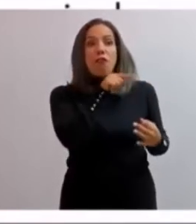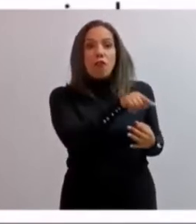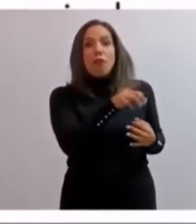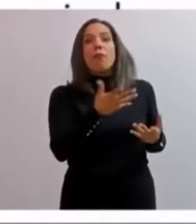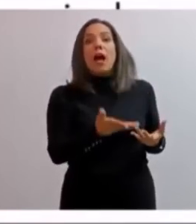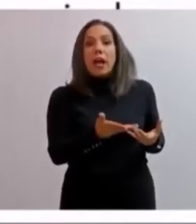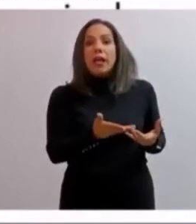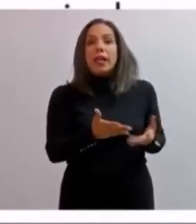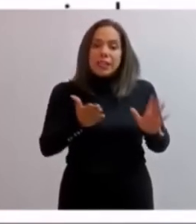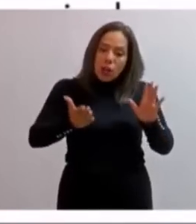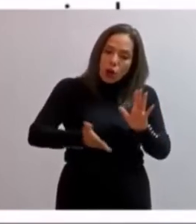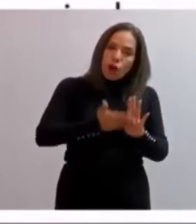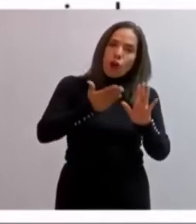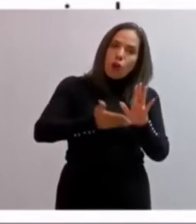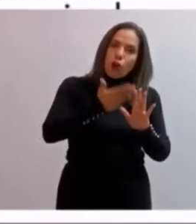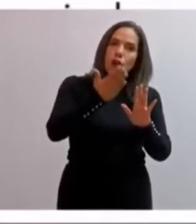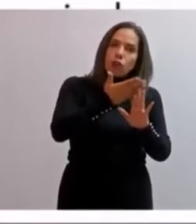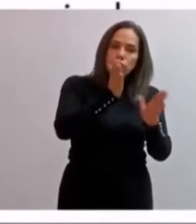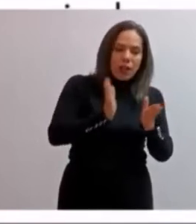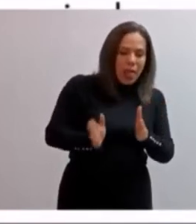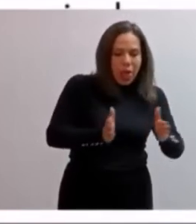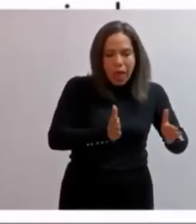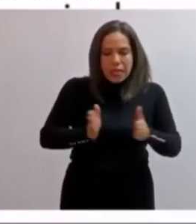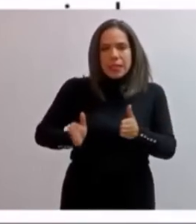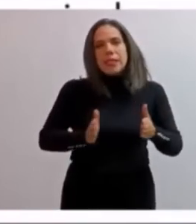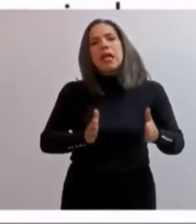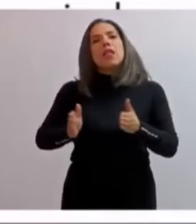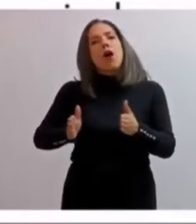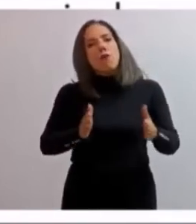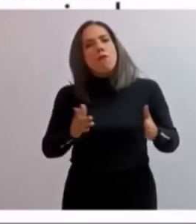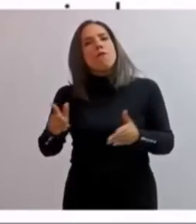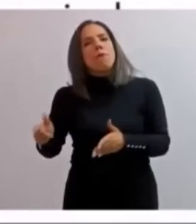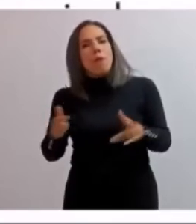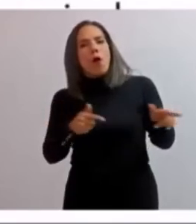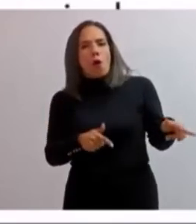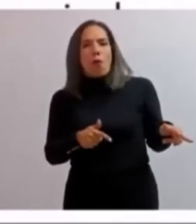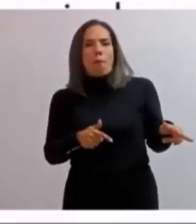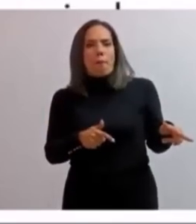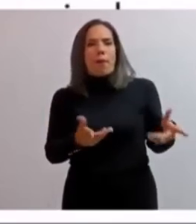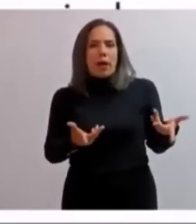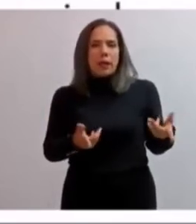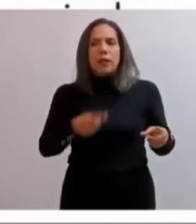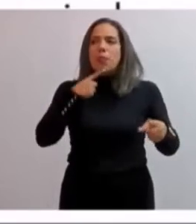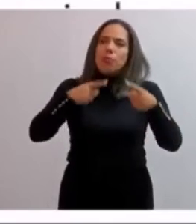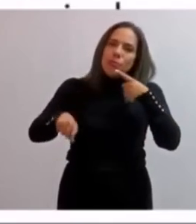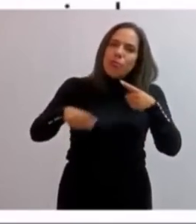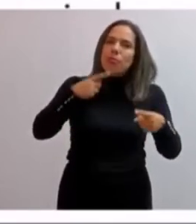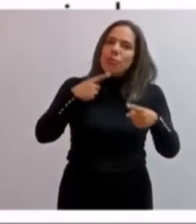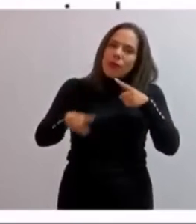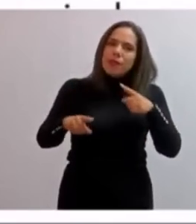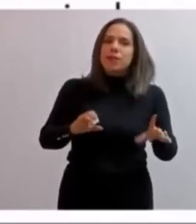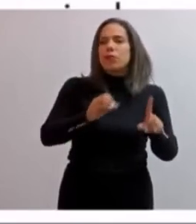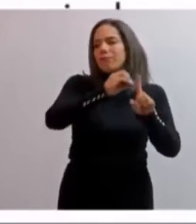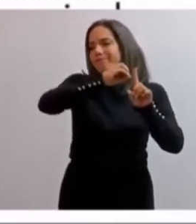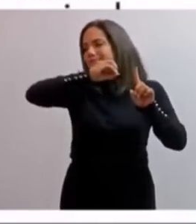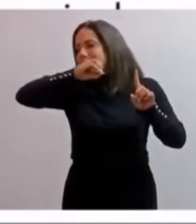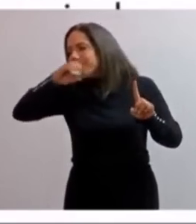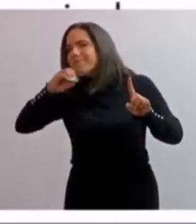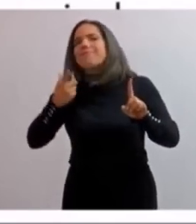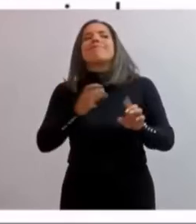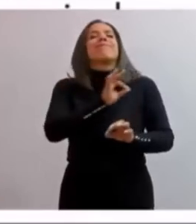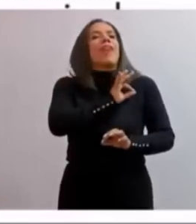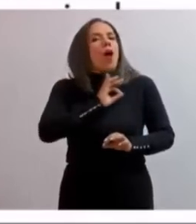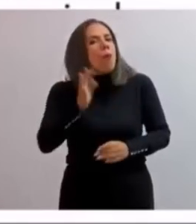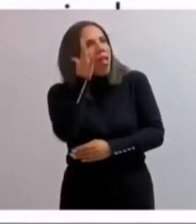es construir este proceso de deliberación del currículo, de discusión curricular, que permita de